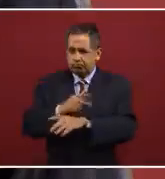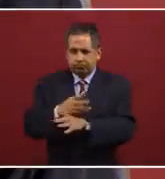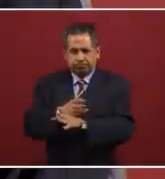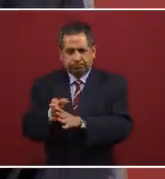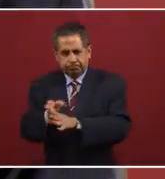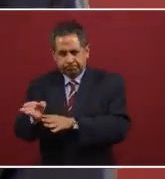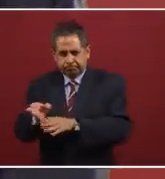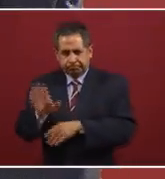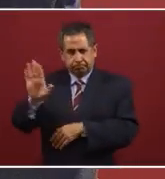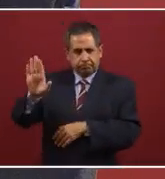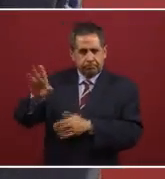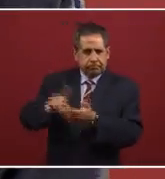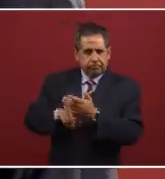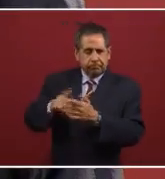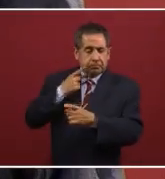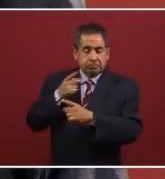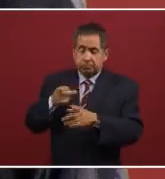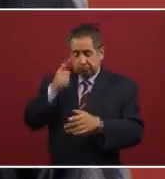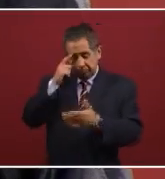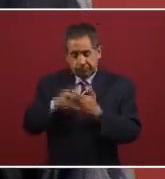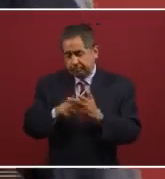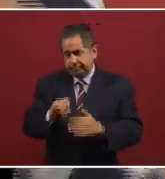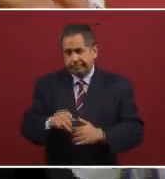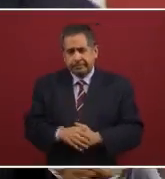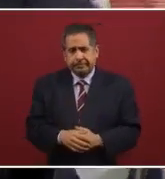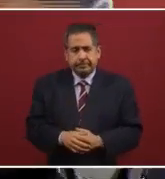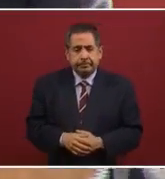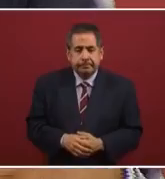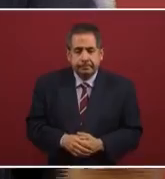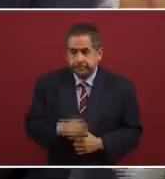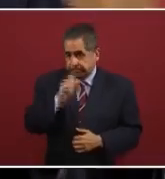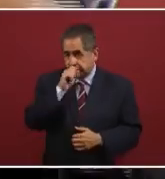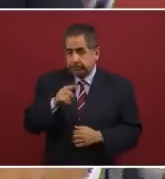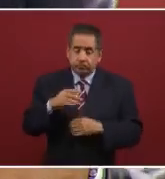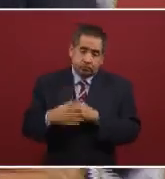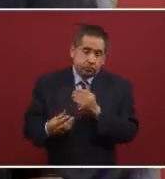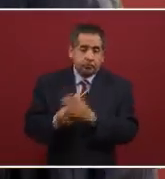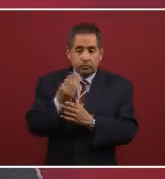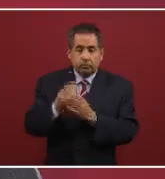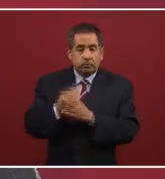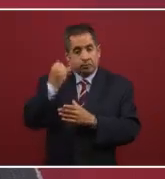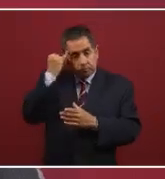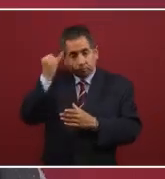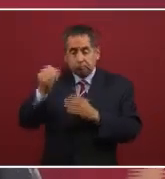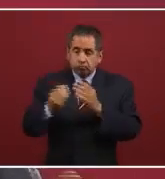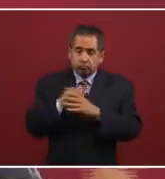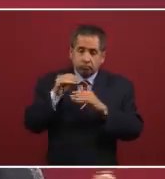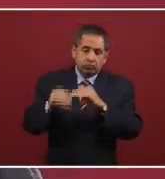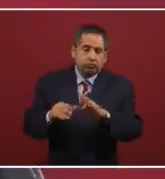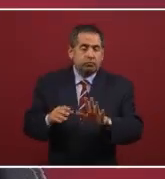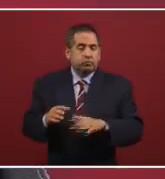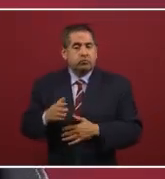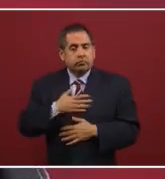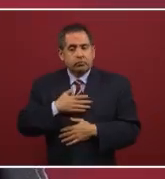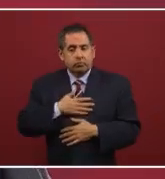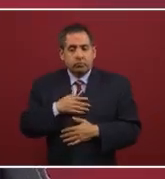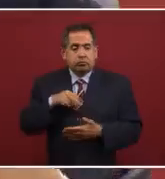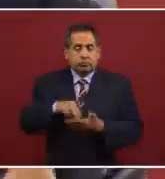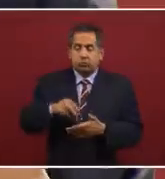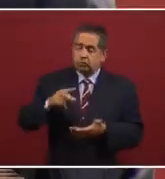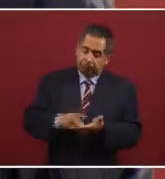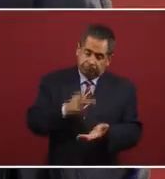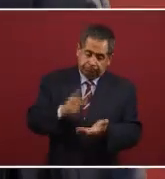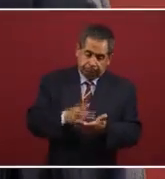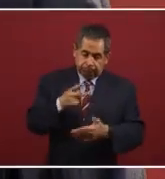reacomodo en sus políticas y también la adopción de nuevas políticas. Yo aquí he comentado